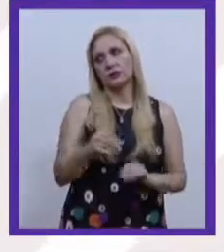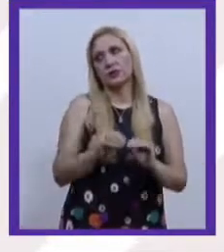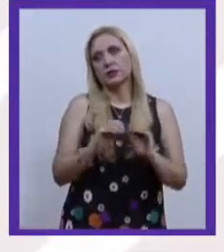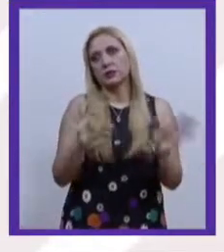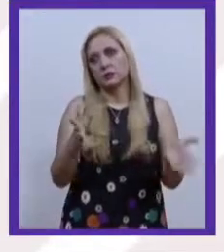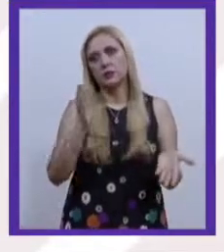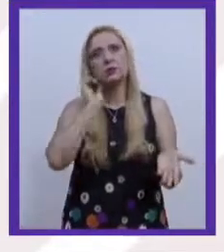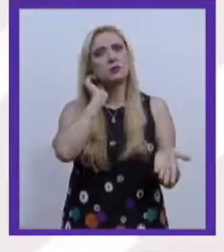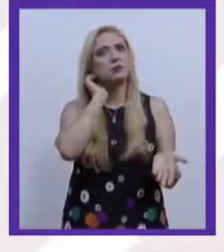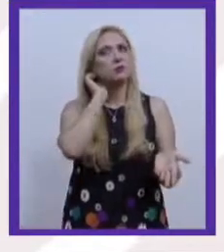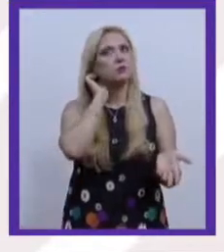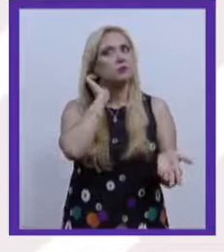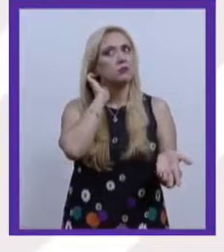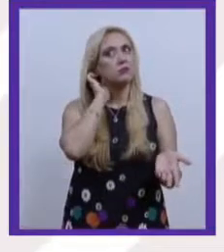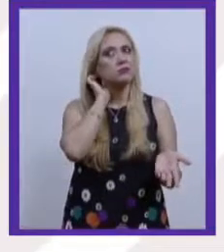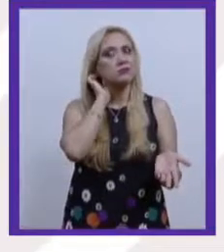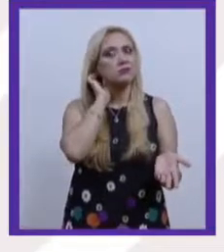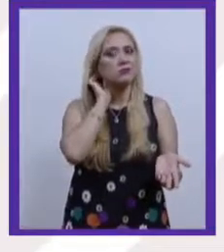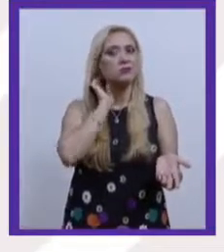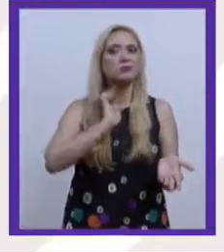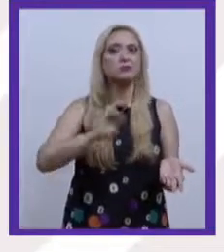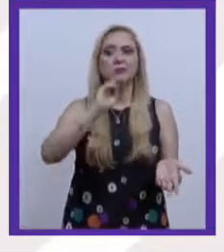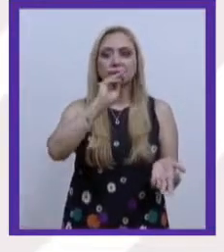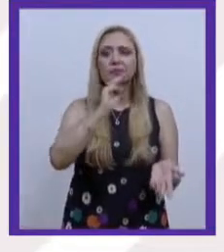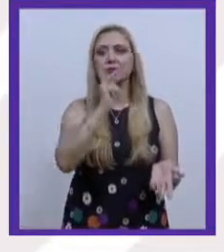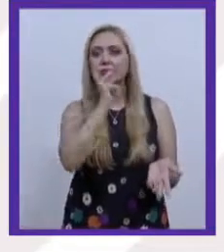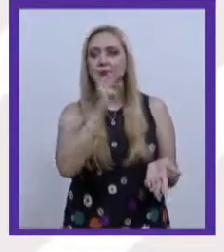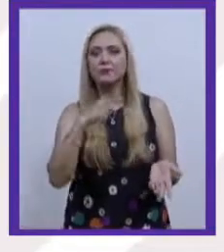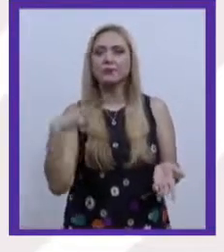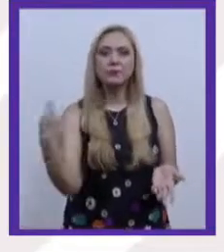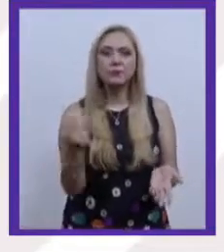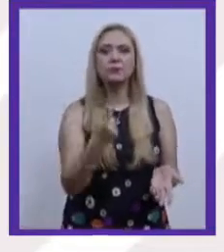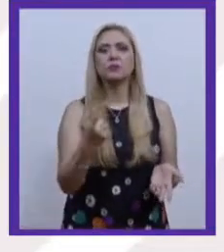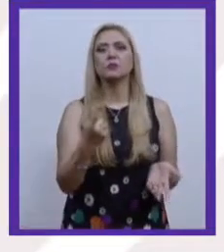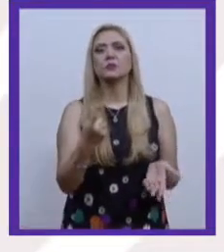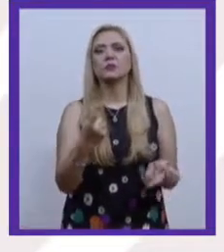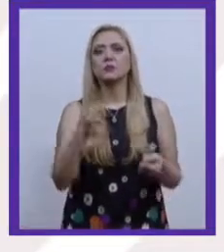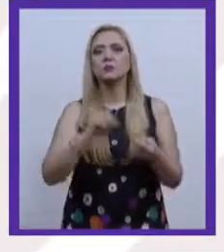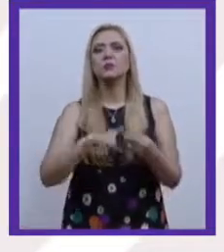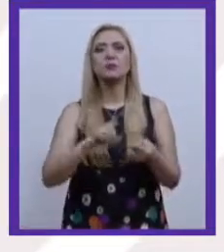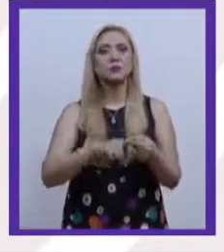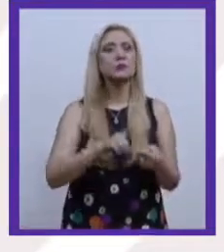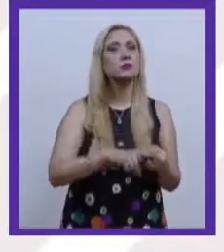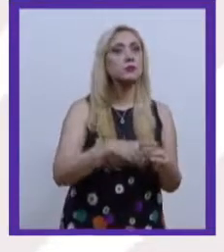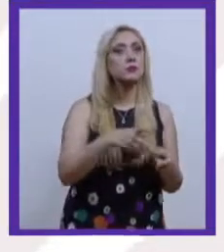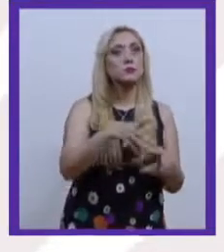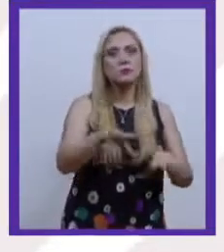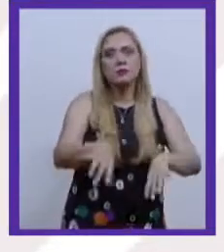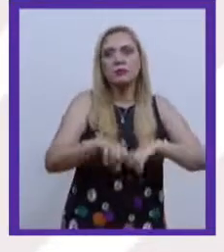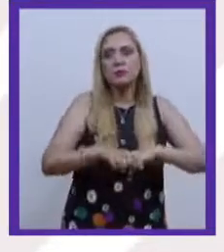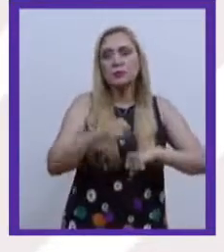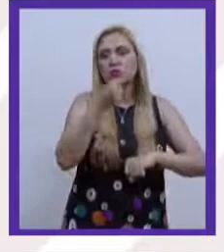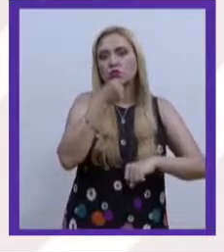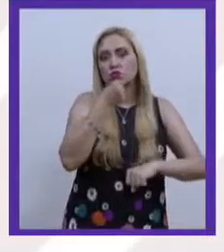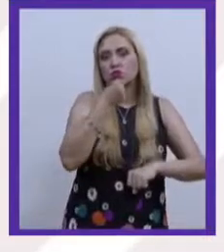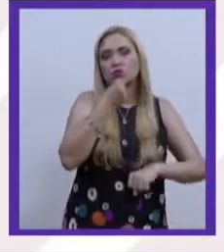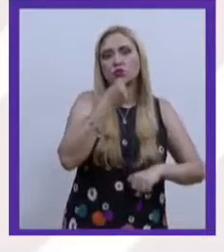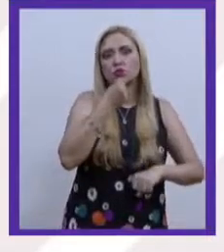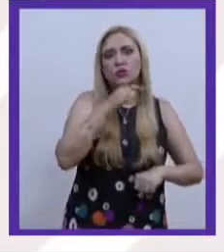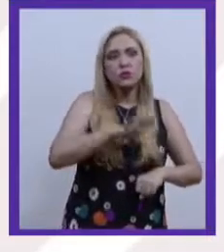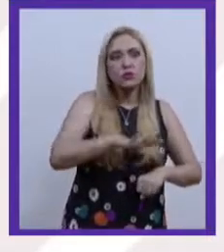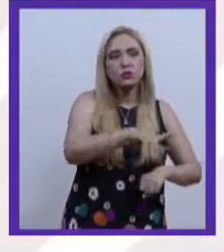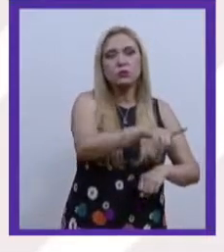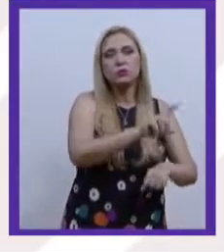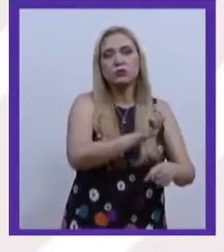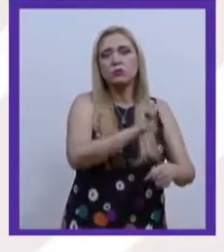¿no? Digamos, las madres, los padres, quien tenga la tutoría de las niñas y niños,